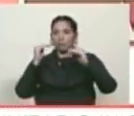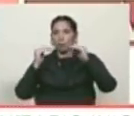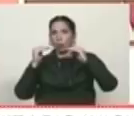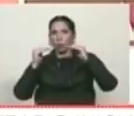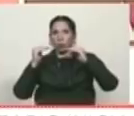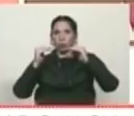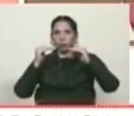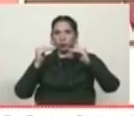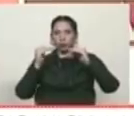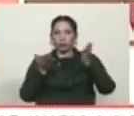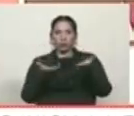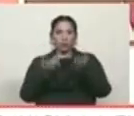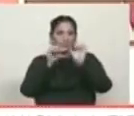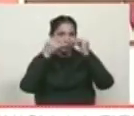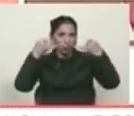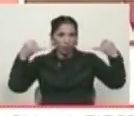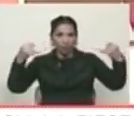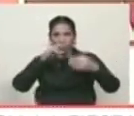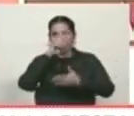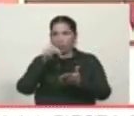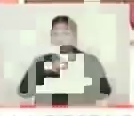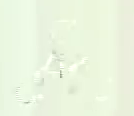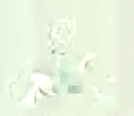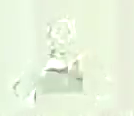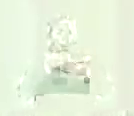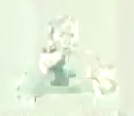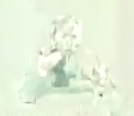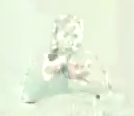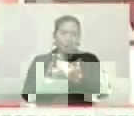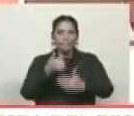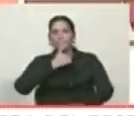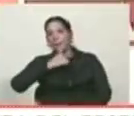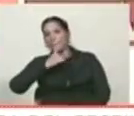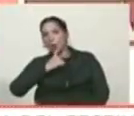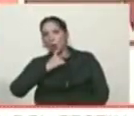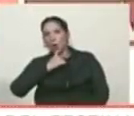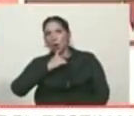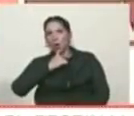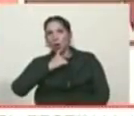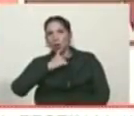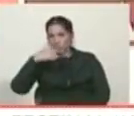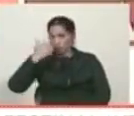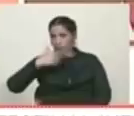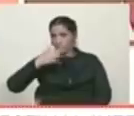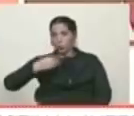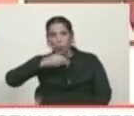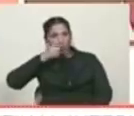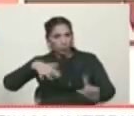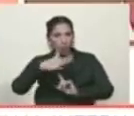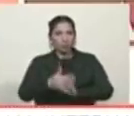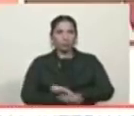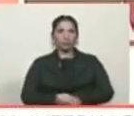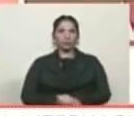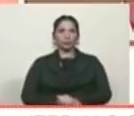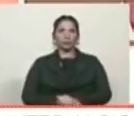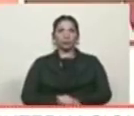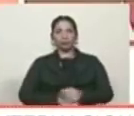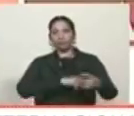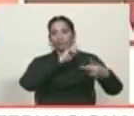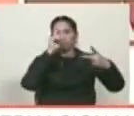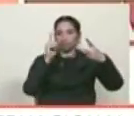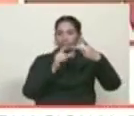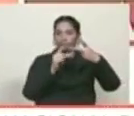servicio eléctrico nacional. Nuevamente agradecerle la paciencia, la resistencia a nuestro pueblo. En segundo